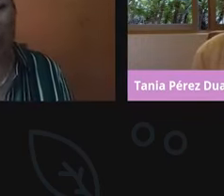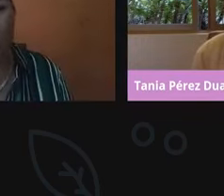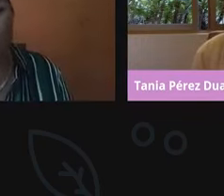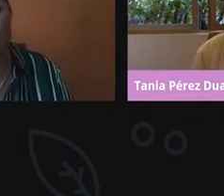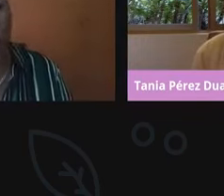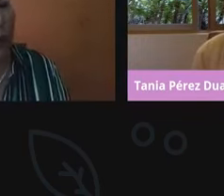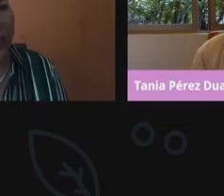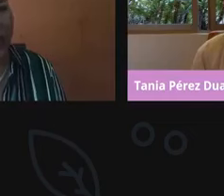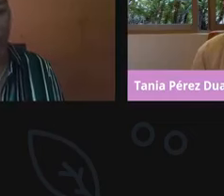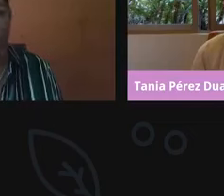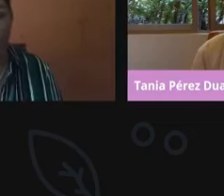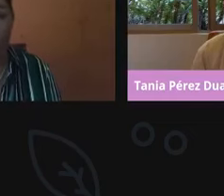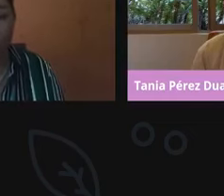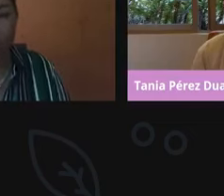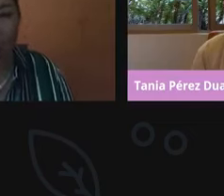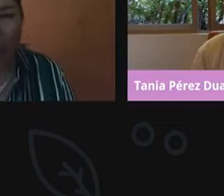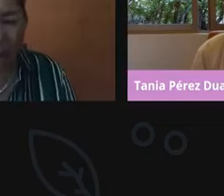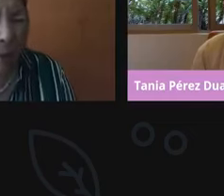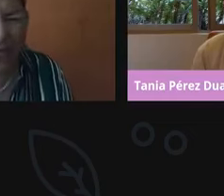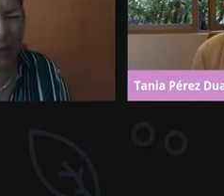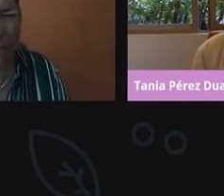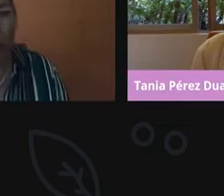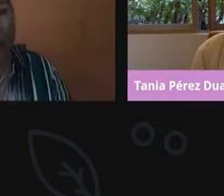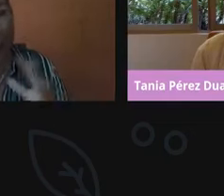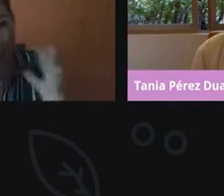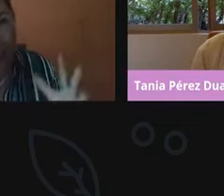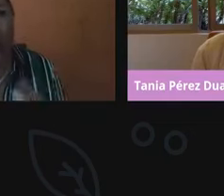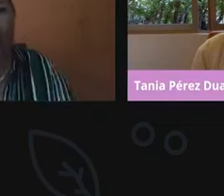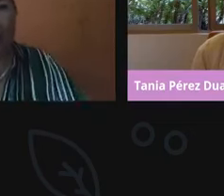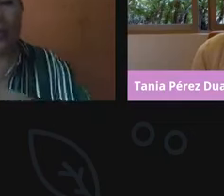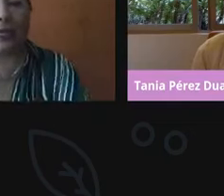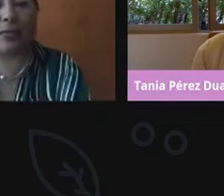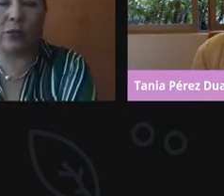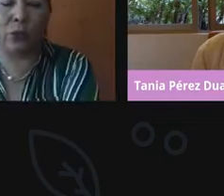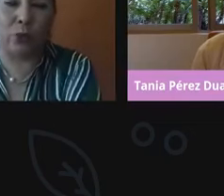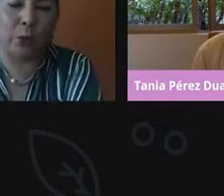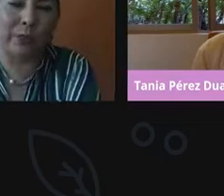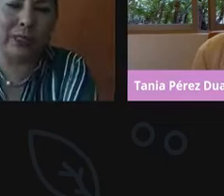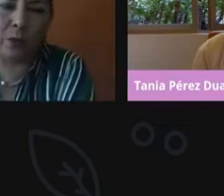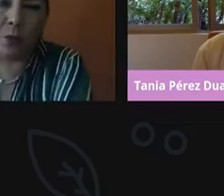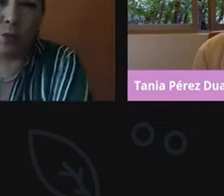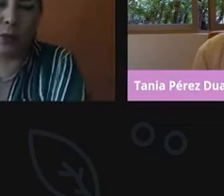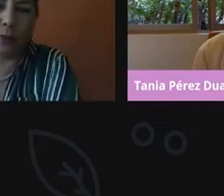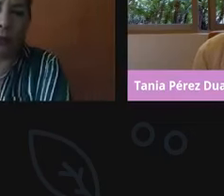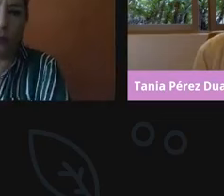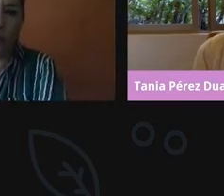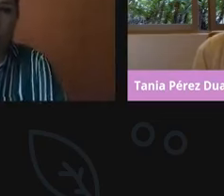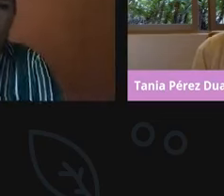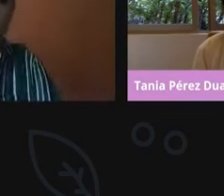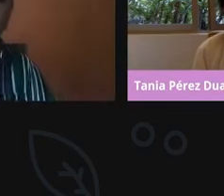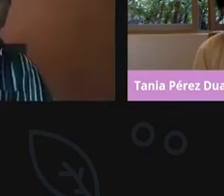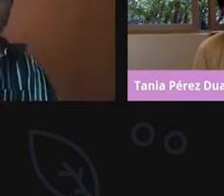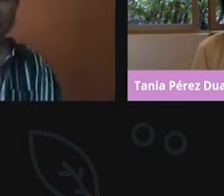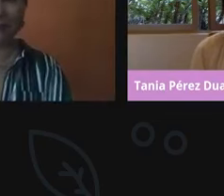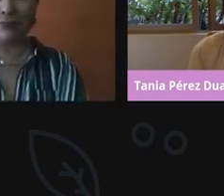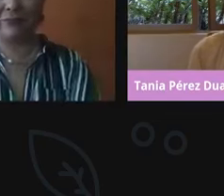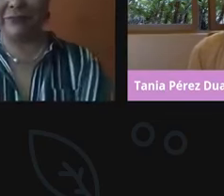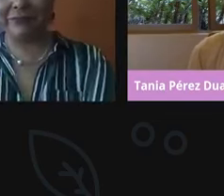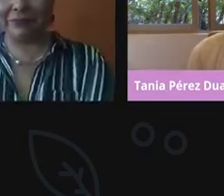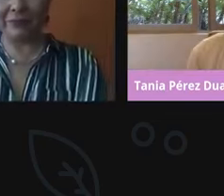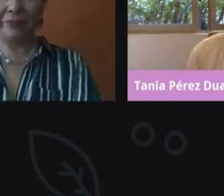el trastorno obsesivo compulsivo. ¿Por qué es importante de entrada entender el trastorno obsesivo compulsivo, doctora? Bueno,